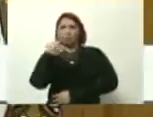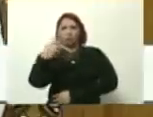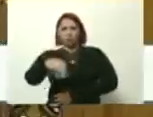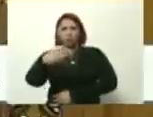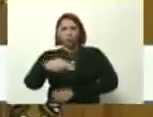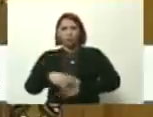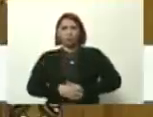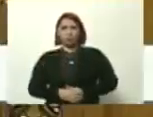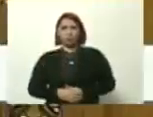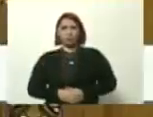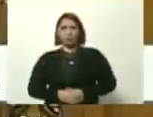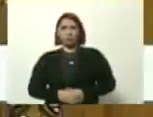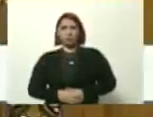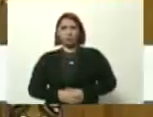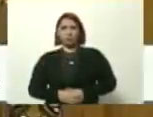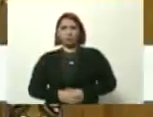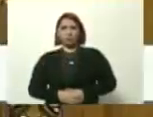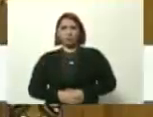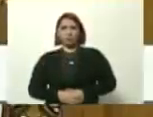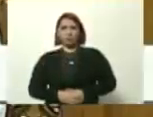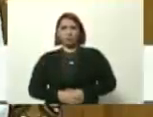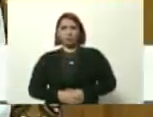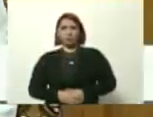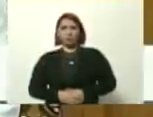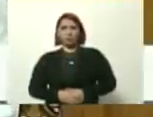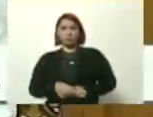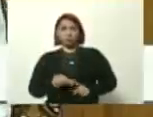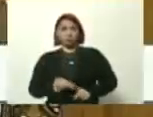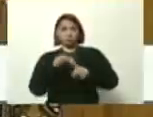noviembre fue una elección